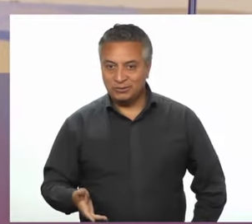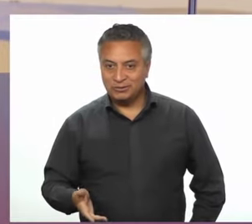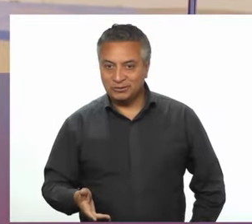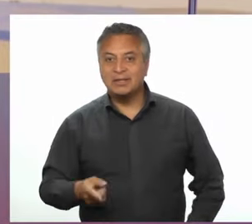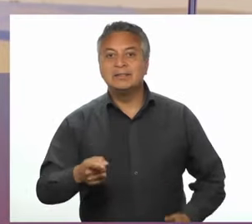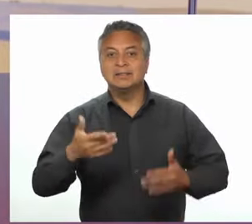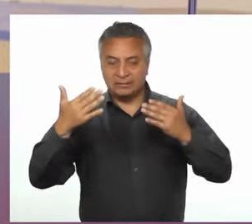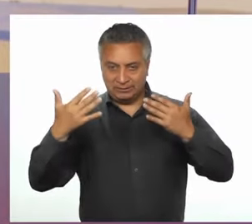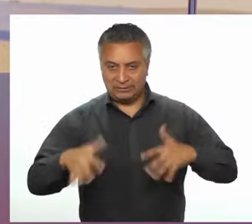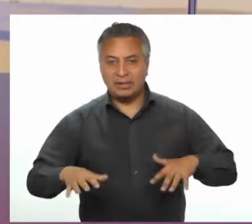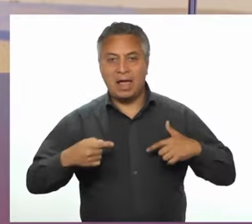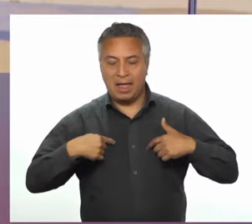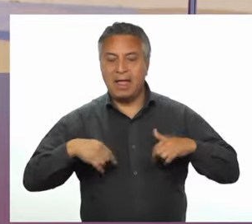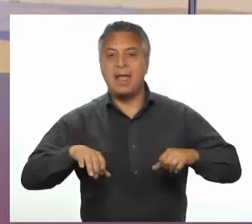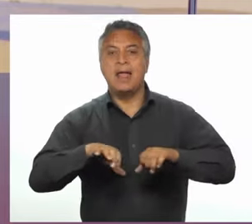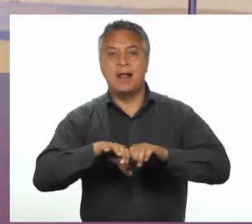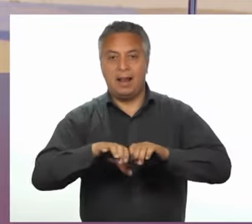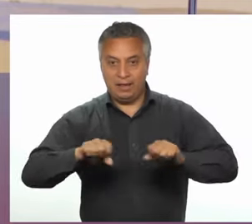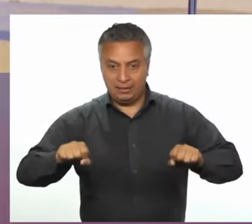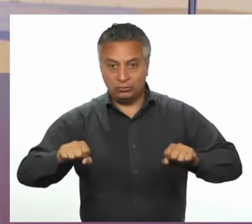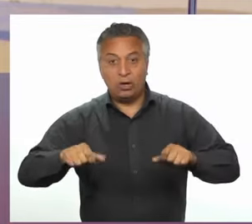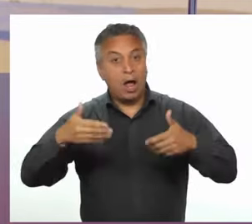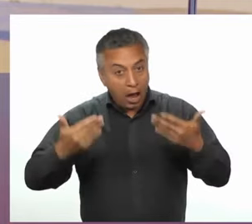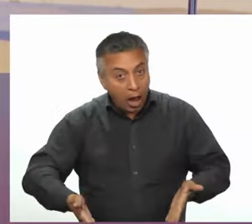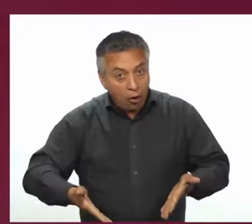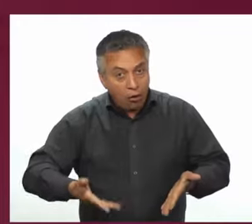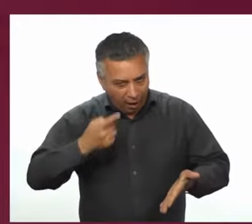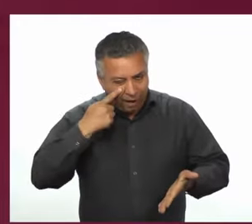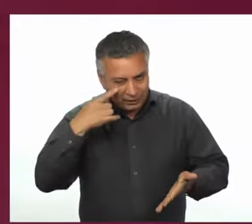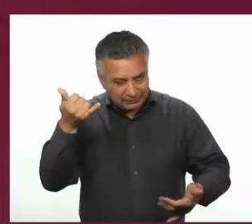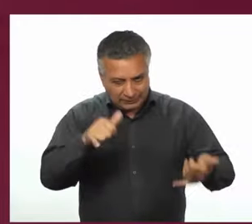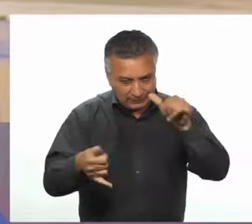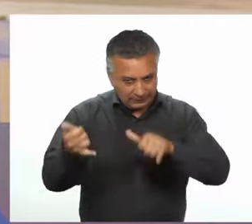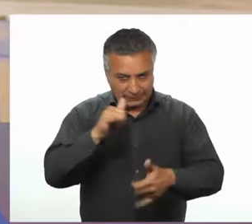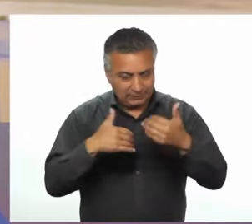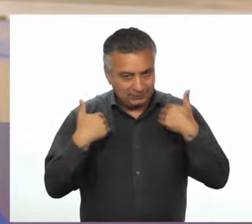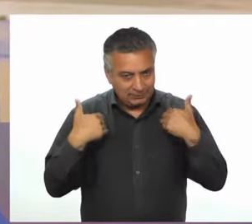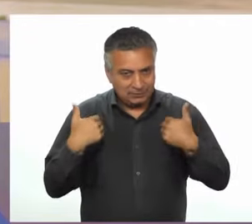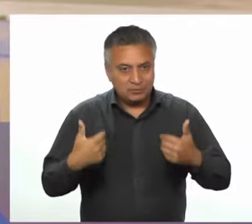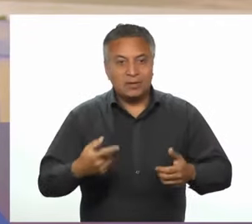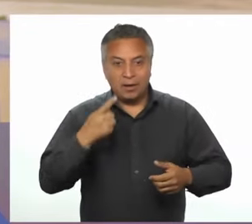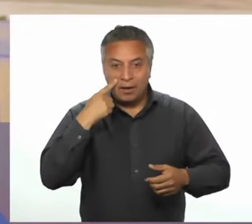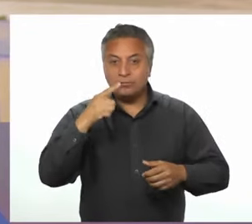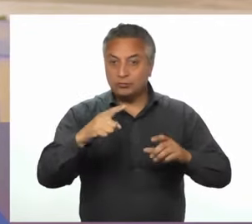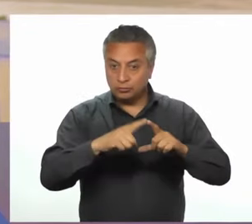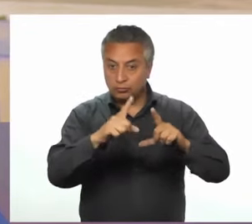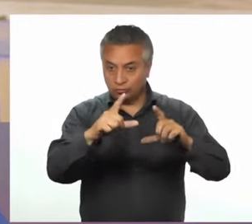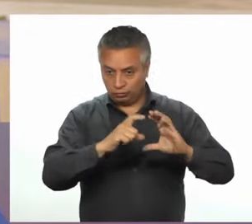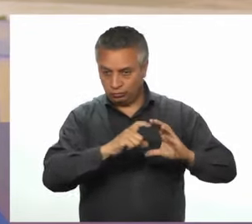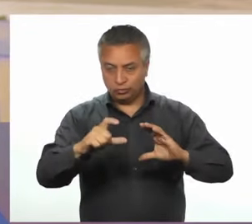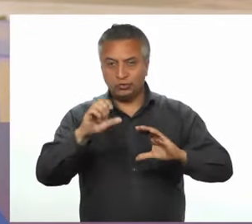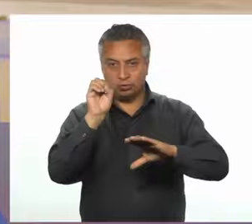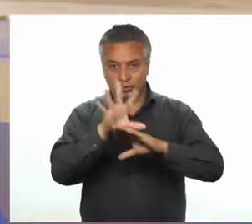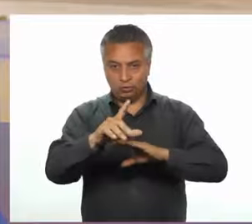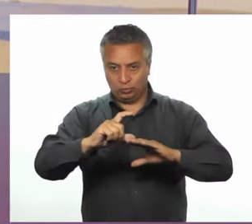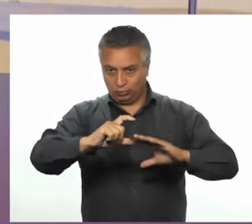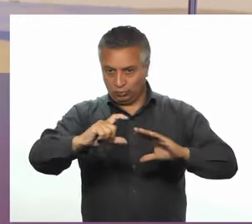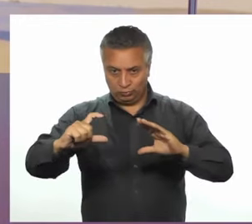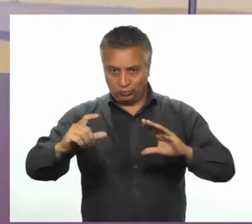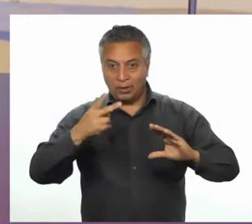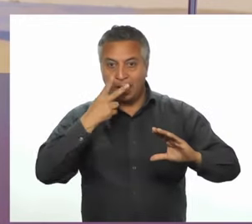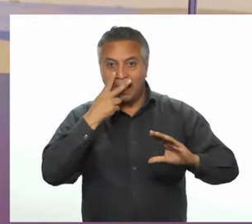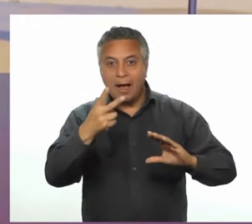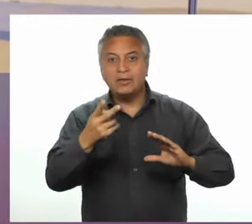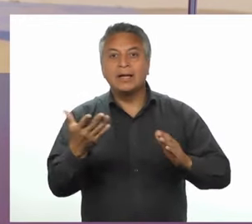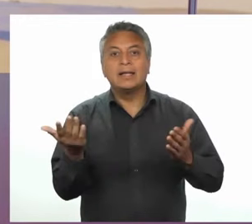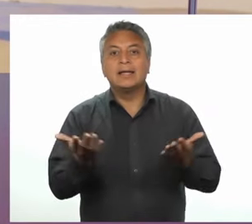Tenemos nuestros materiales listos. Ahora a experimentar. Vamos a interponer nuestro CD en nuestra lámpara. Vamos a